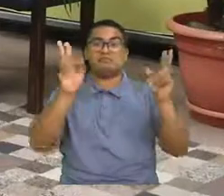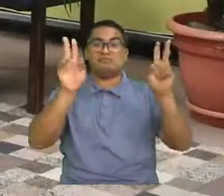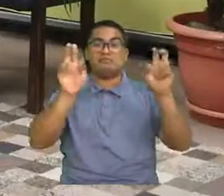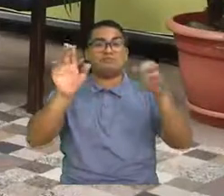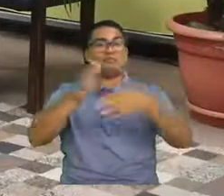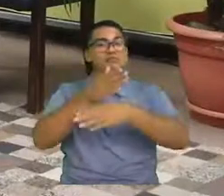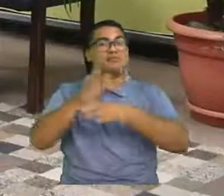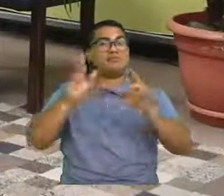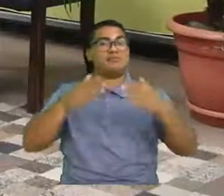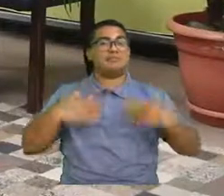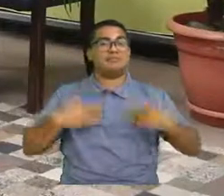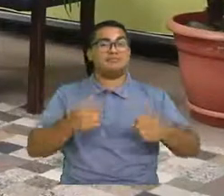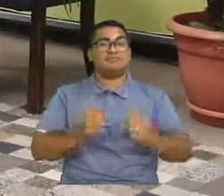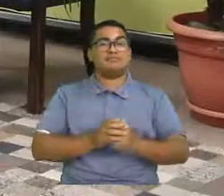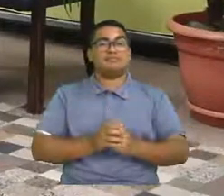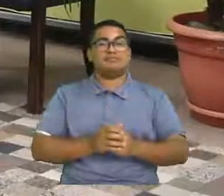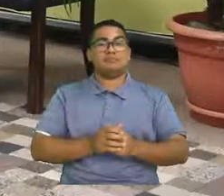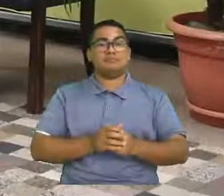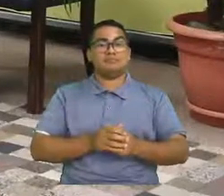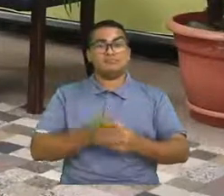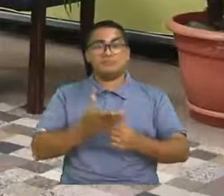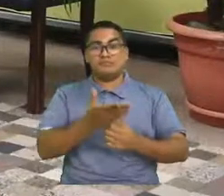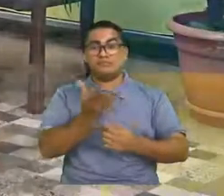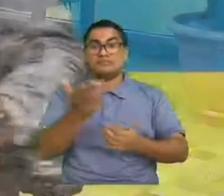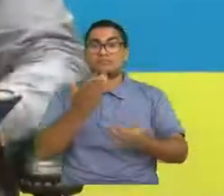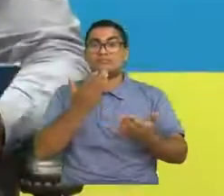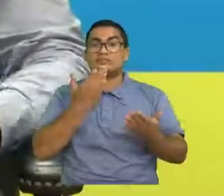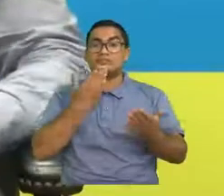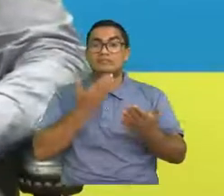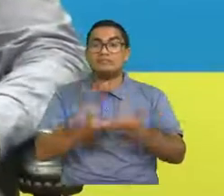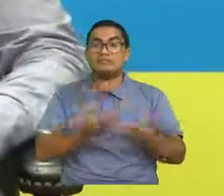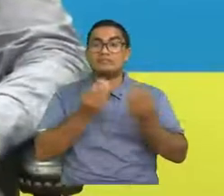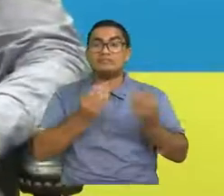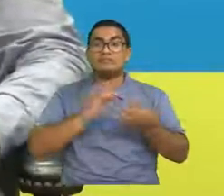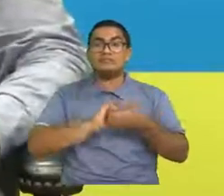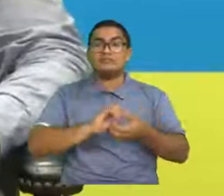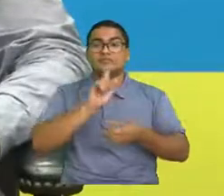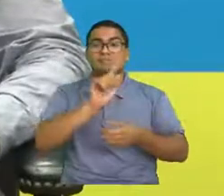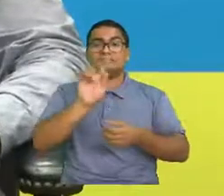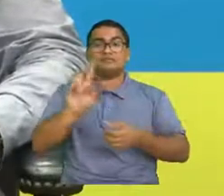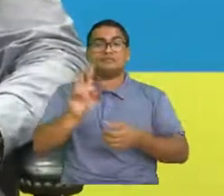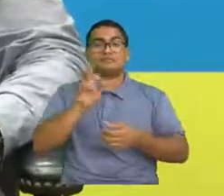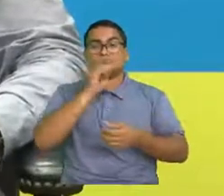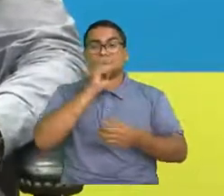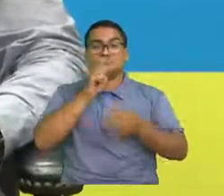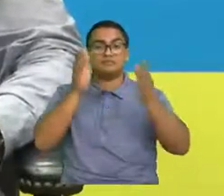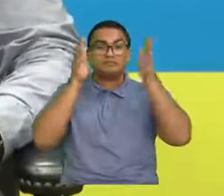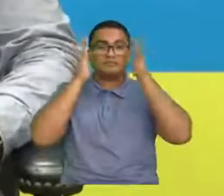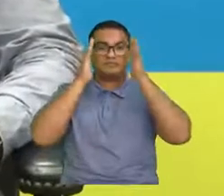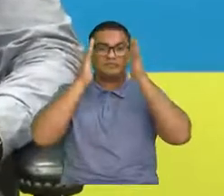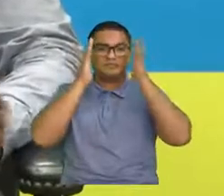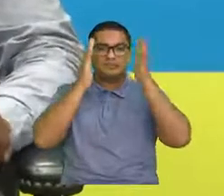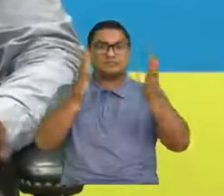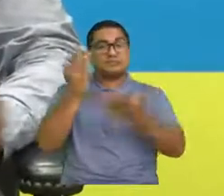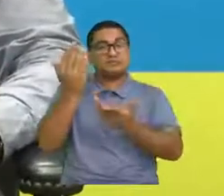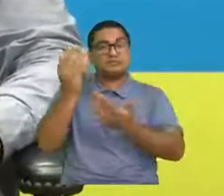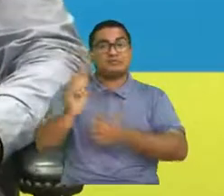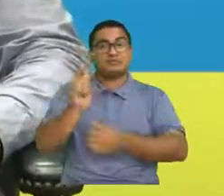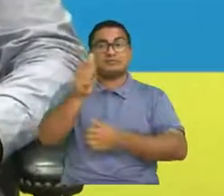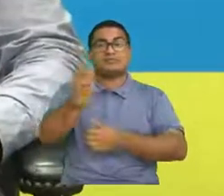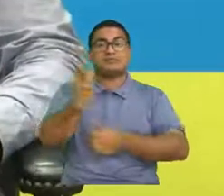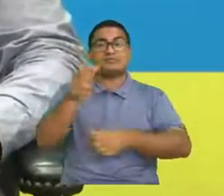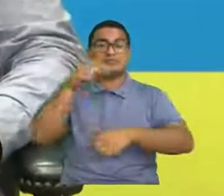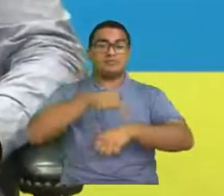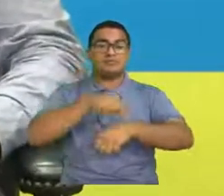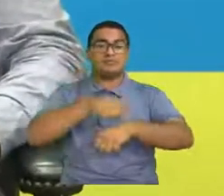de salud. Gracias. Muchas gracias. Gracias también a usted, amigo televidente, por su fiel sintonía. Le esperamos mañana a esta